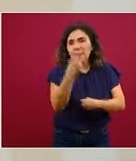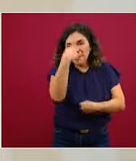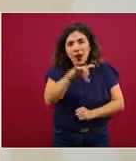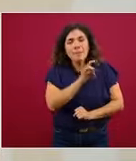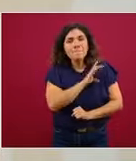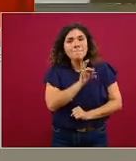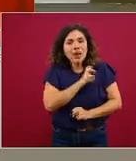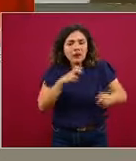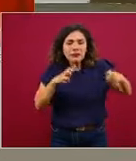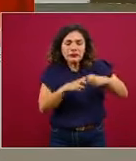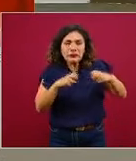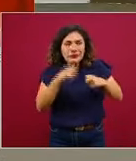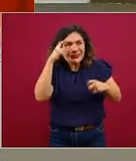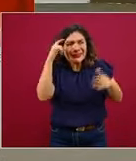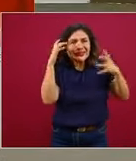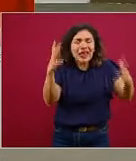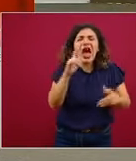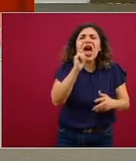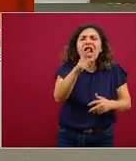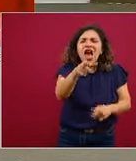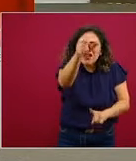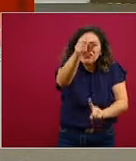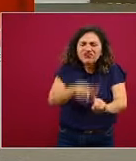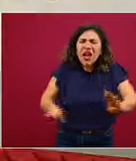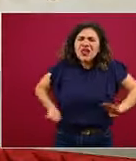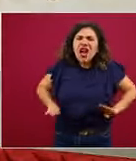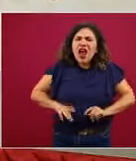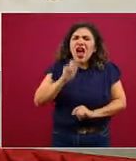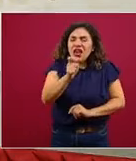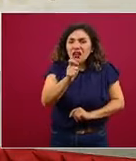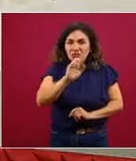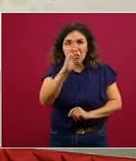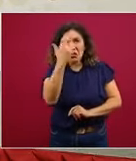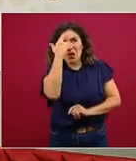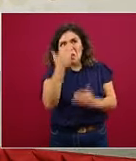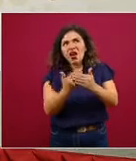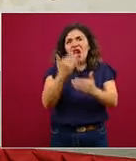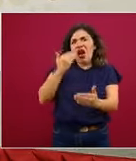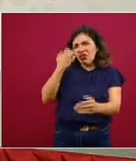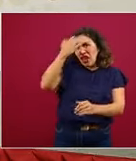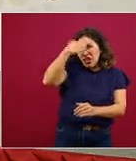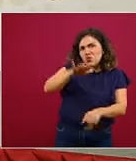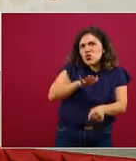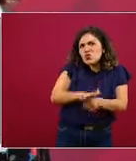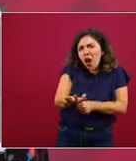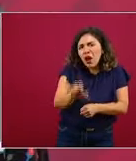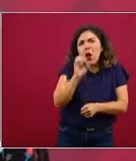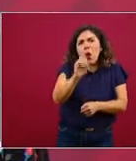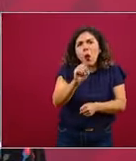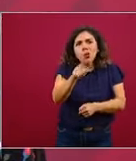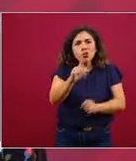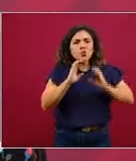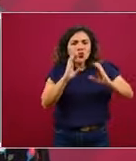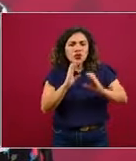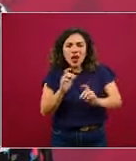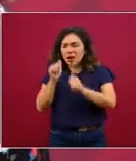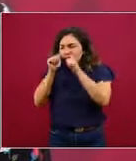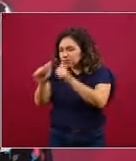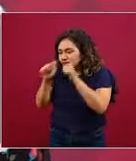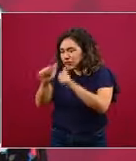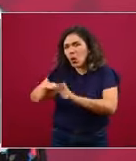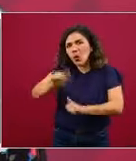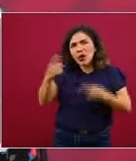la ansiedad. Entonces, ¿qué están viviendo esas personas? ¿Les recordó alguna experiencia o están al cuidado de alguien y es